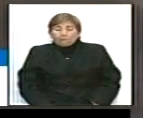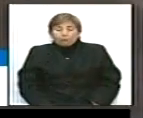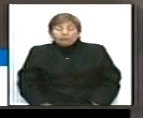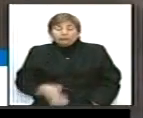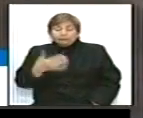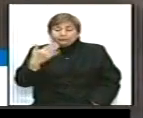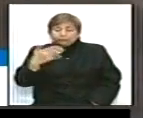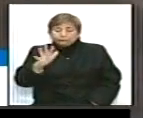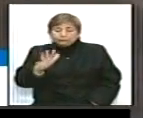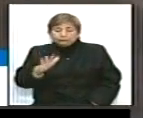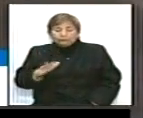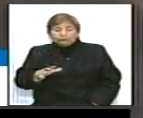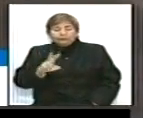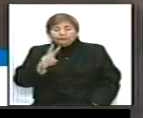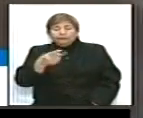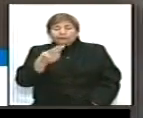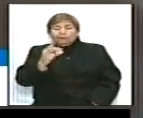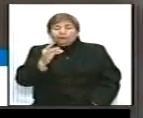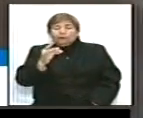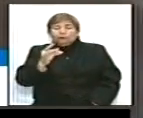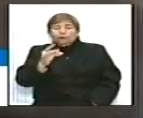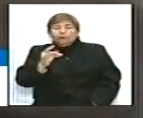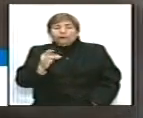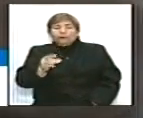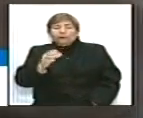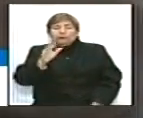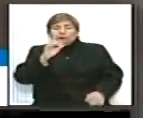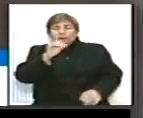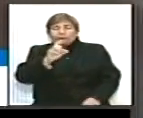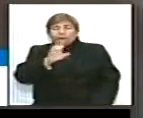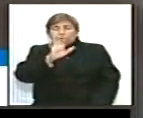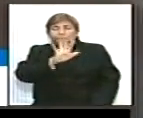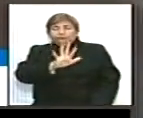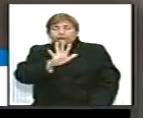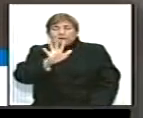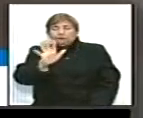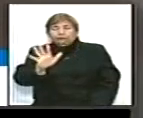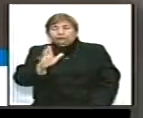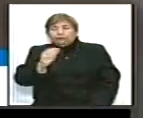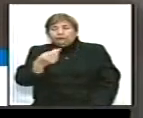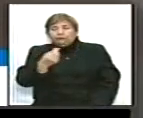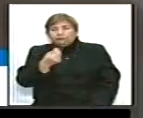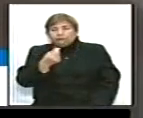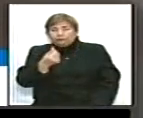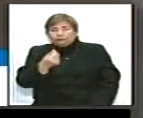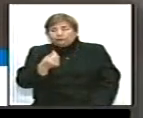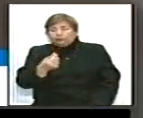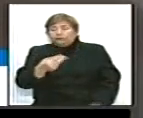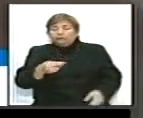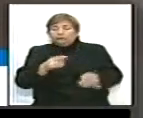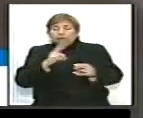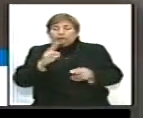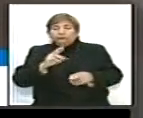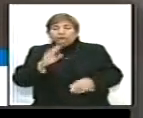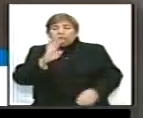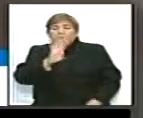Ya en el 2018 se han destinado 155 millones de soles con la resolución